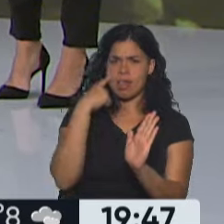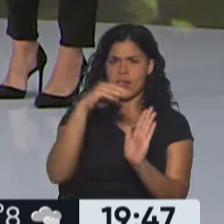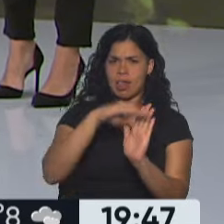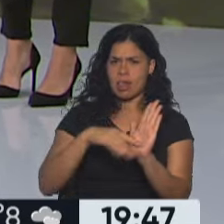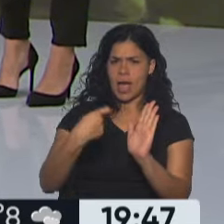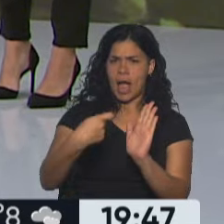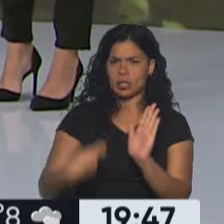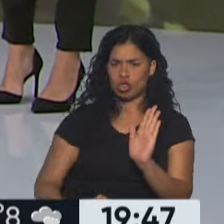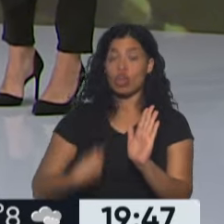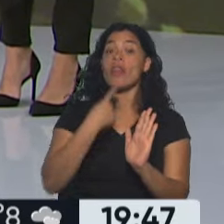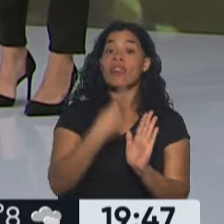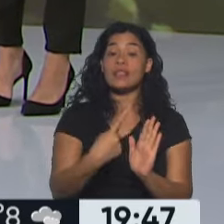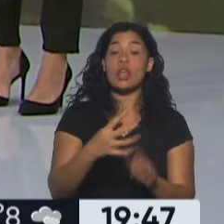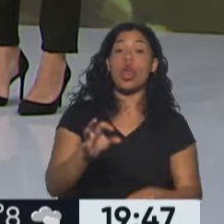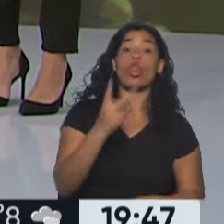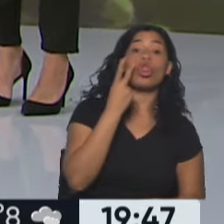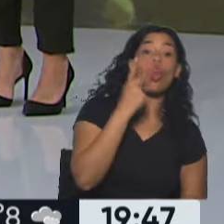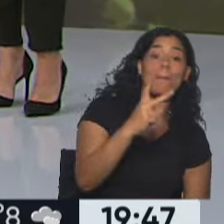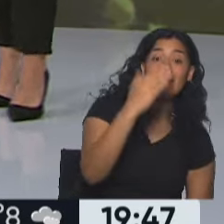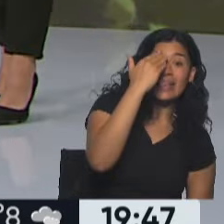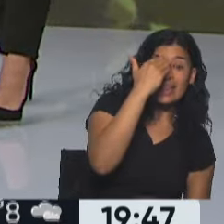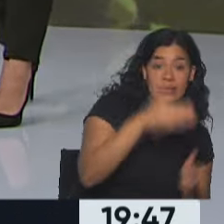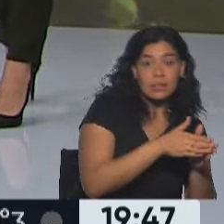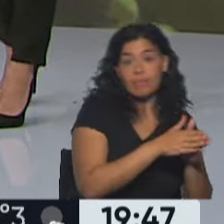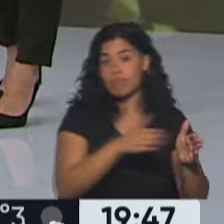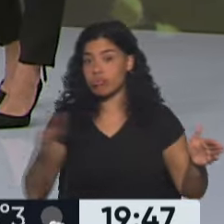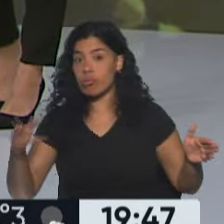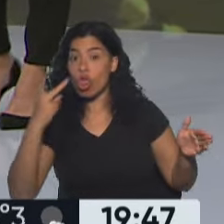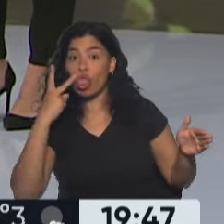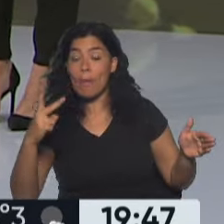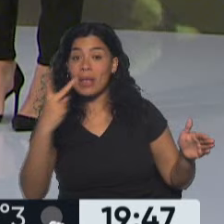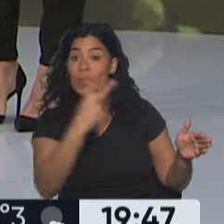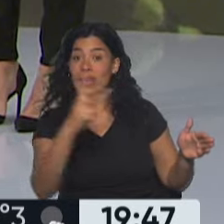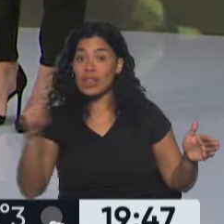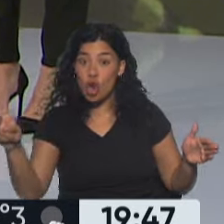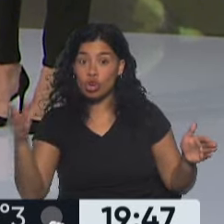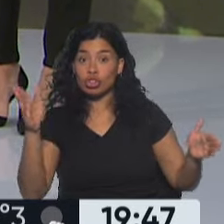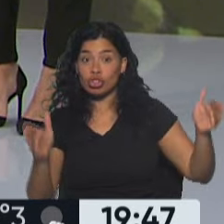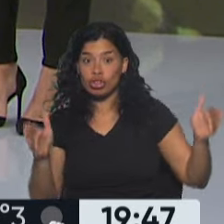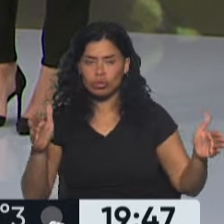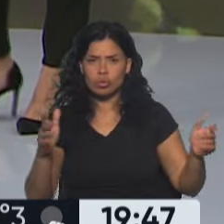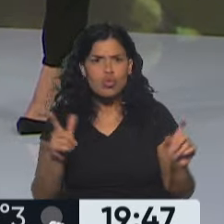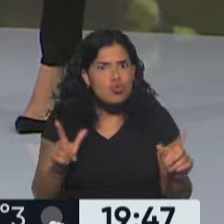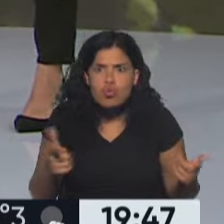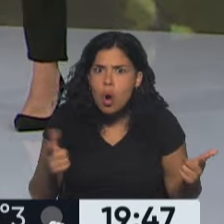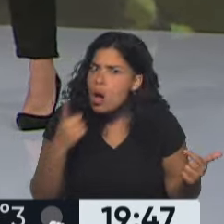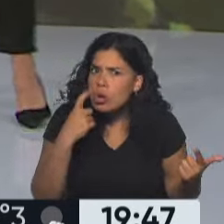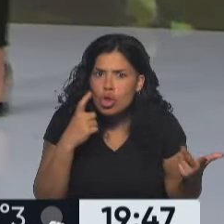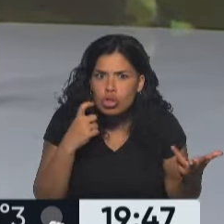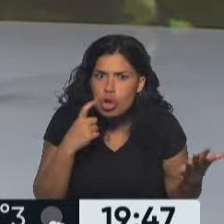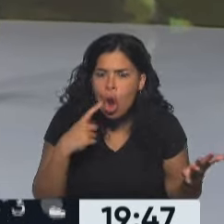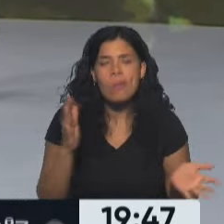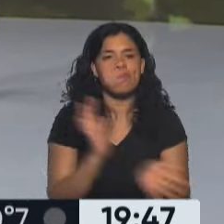el 2022 no se llevaron relevamientos de cómo gasta la universidad en la Argentina. Es decir, el Estado le transfiere plata a